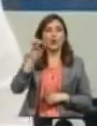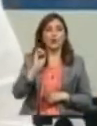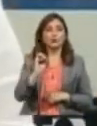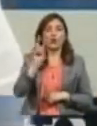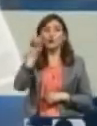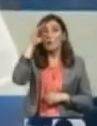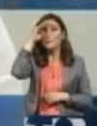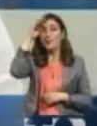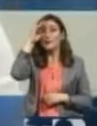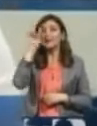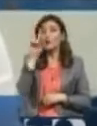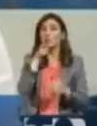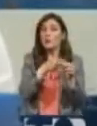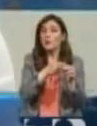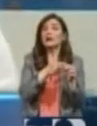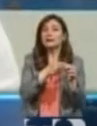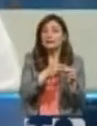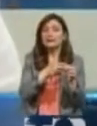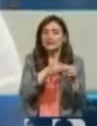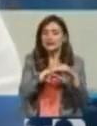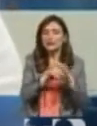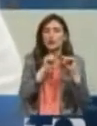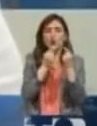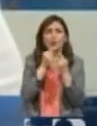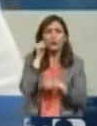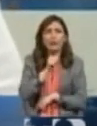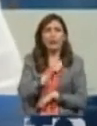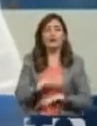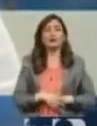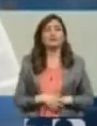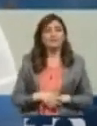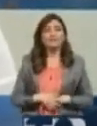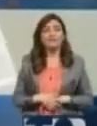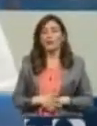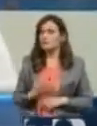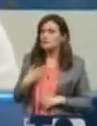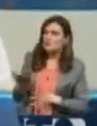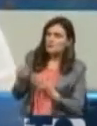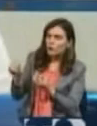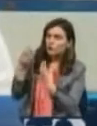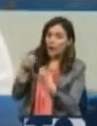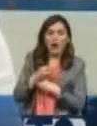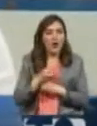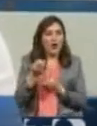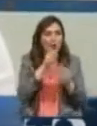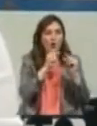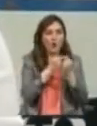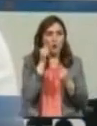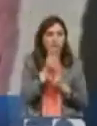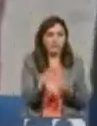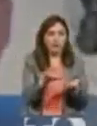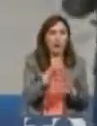en servicio activo formaban parte de esta peligrosa agrupación delictiva. Los uniformados se dedicaban a brindar información a la banda para que ejecuten sus